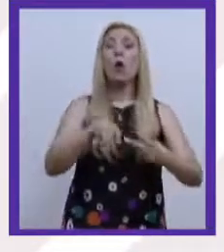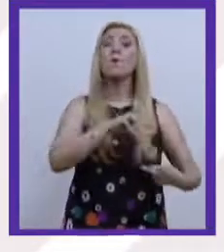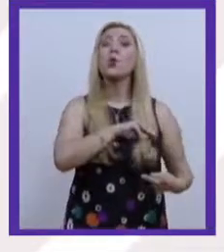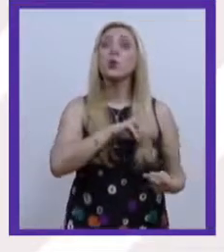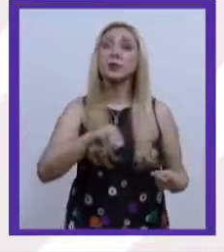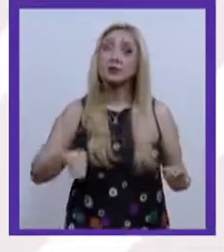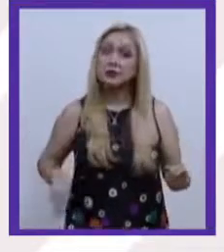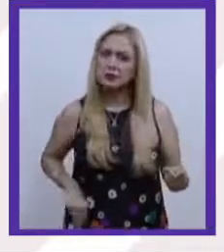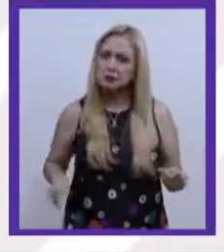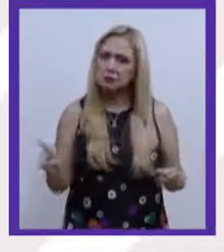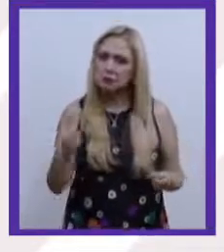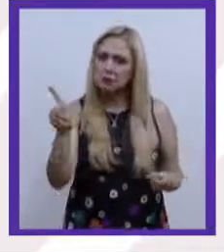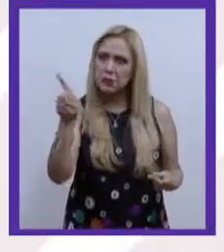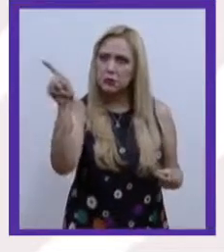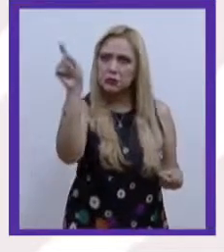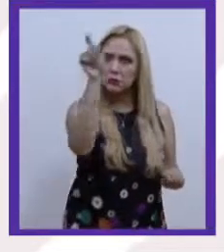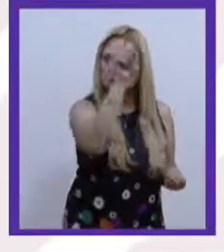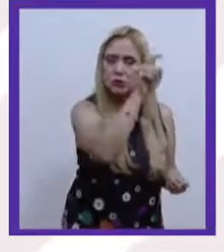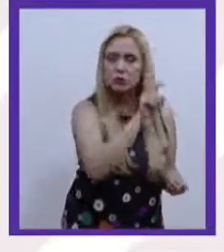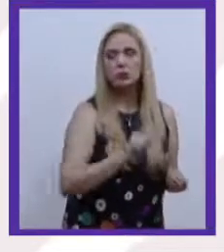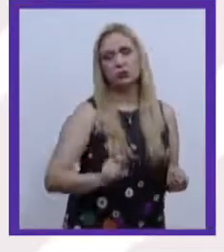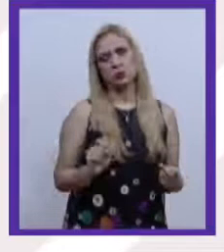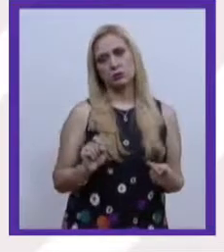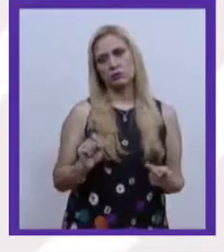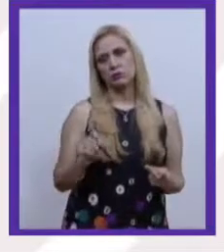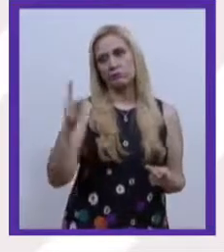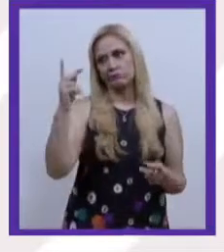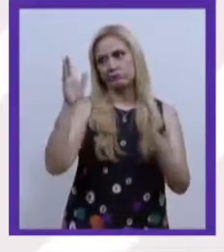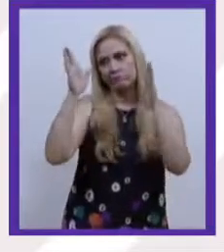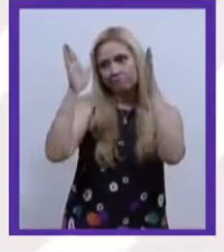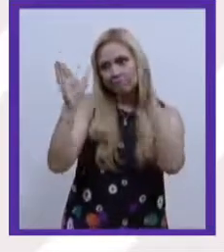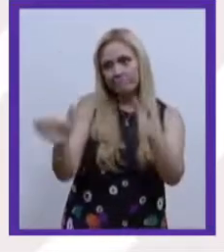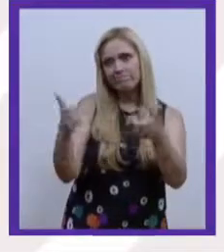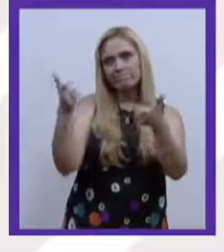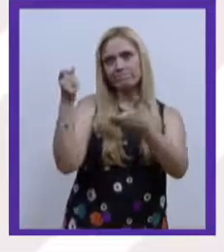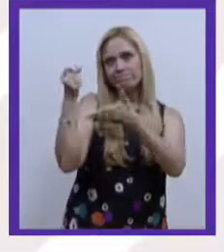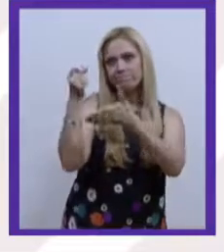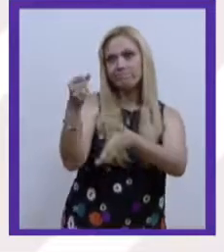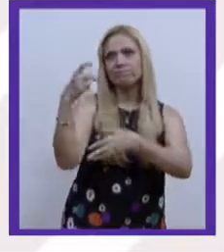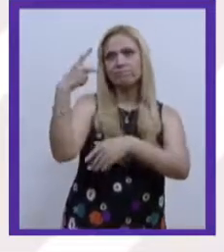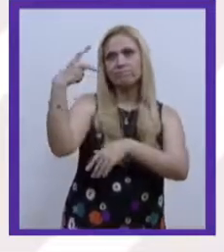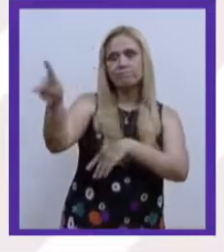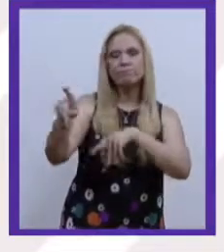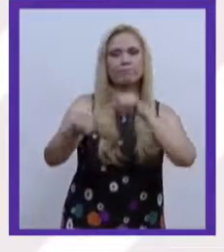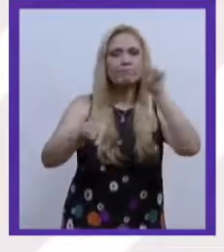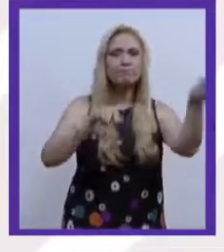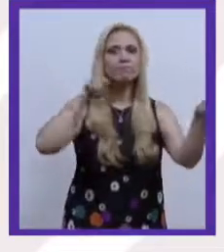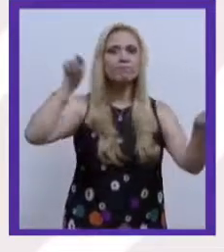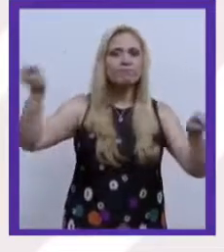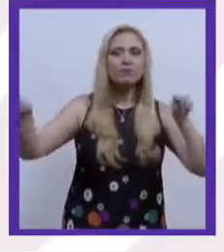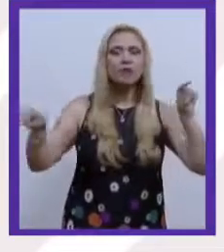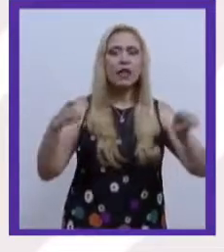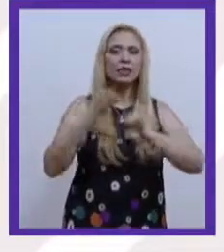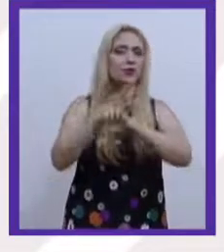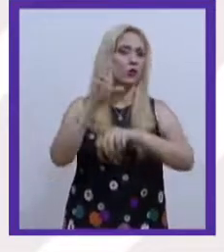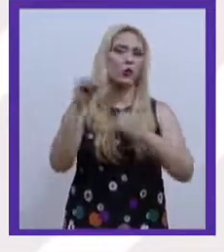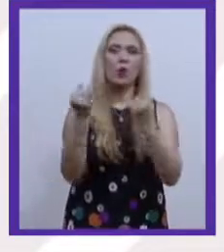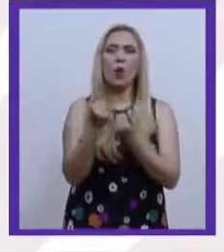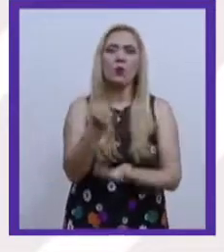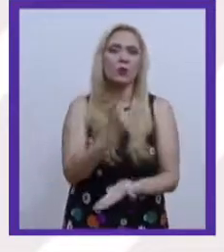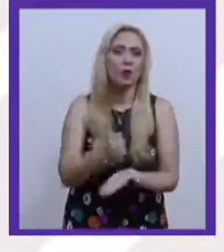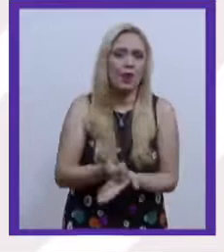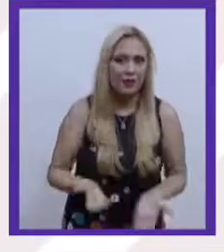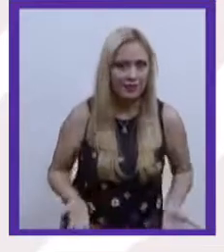ser responsables de políticas específicas de cuidado de inversión pública en sus estados. Entonces,